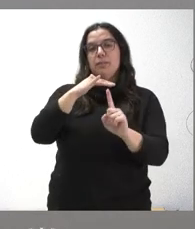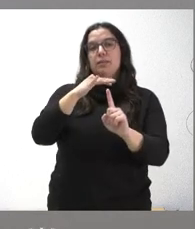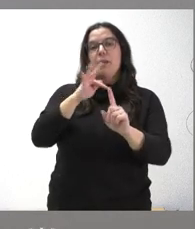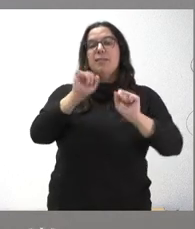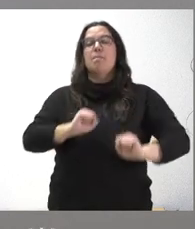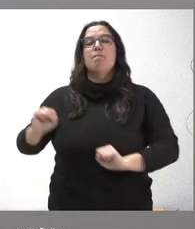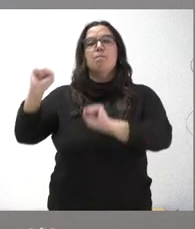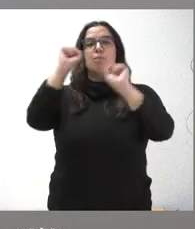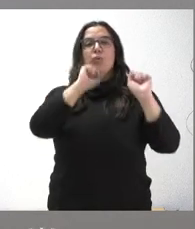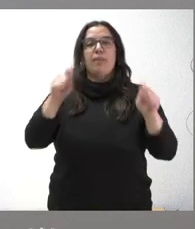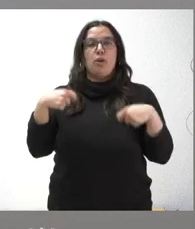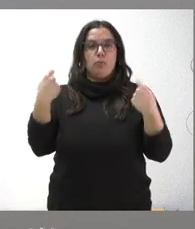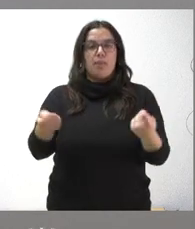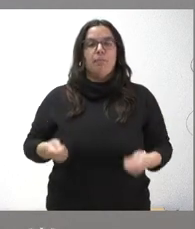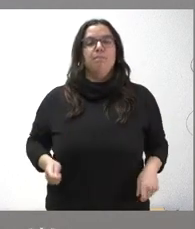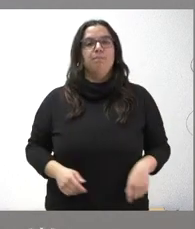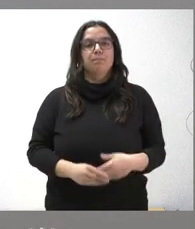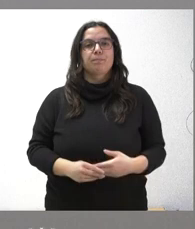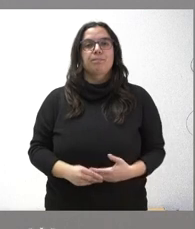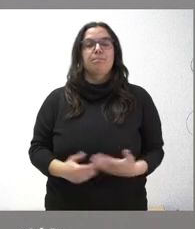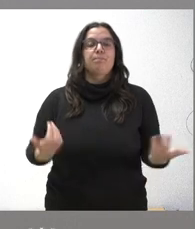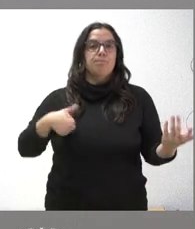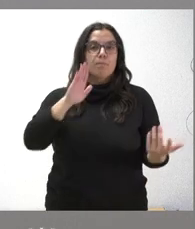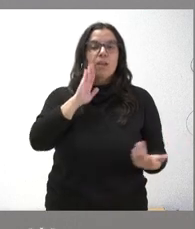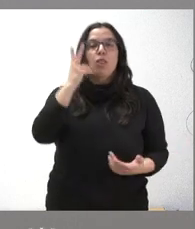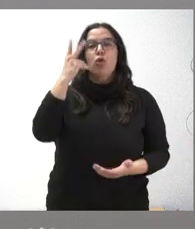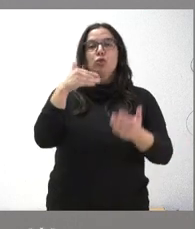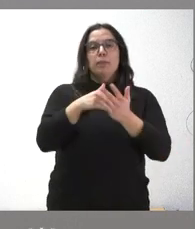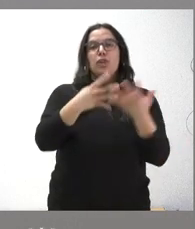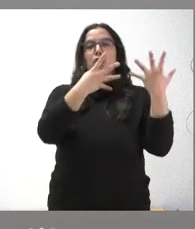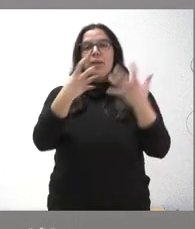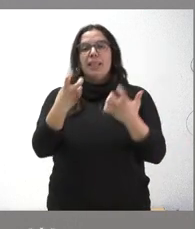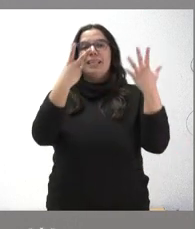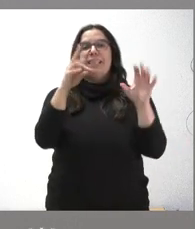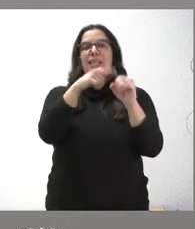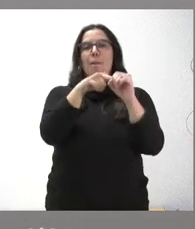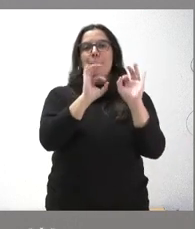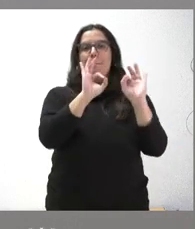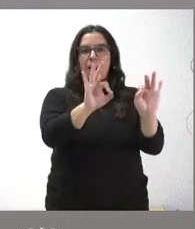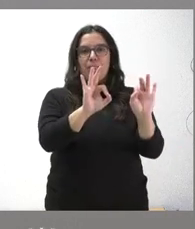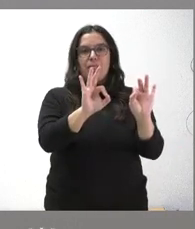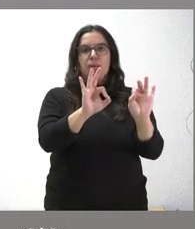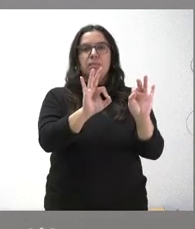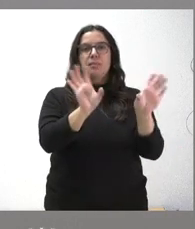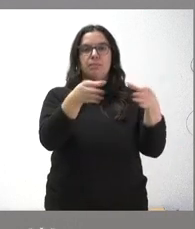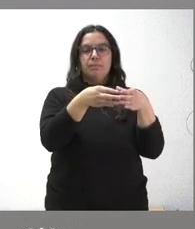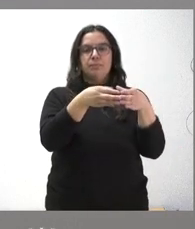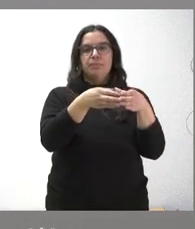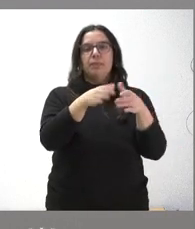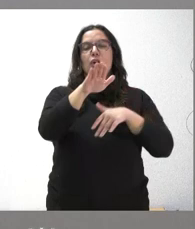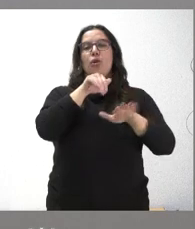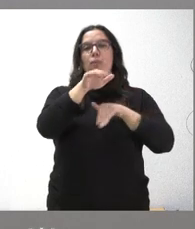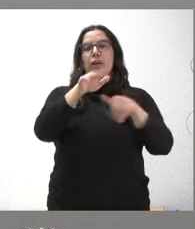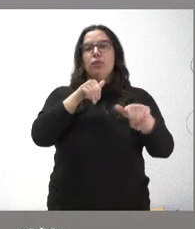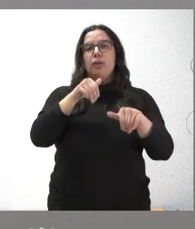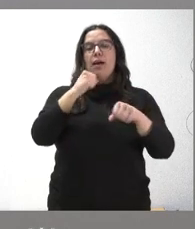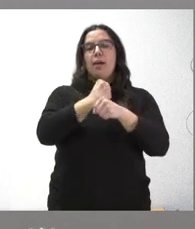protección de la naturaleza como les digo 2970 plazas en la convocatoria de